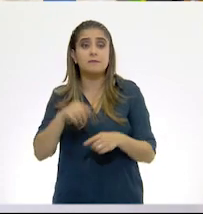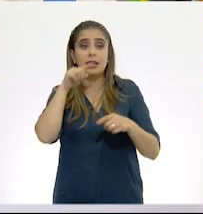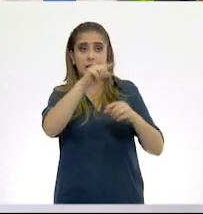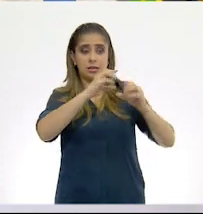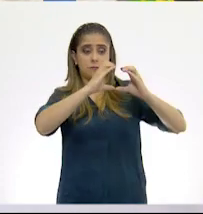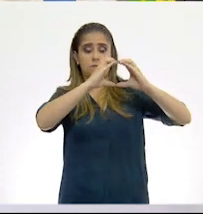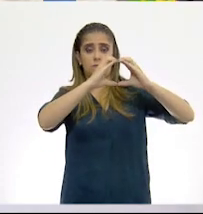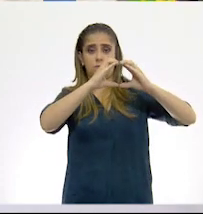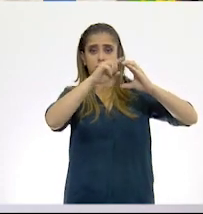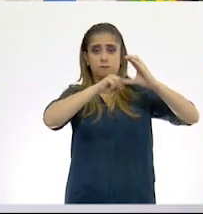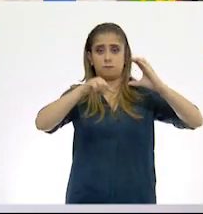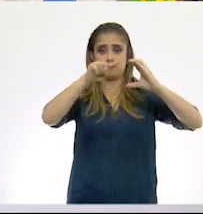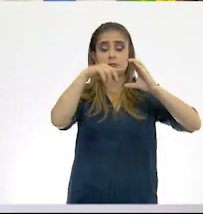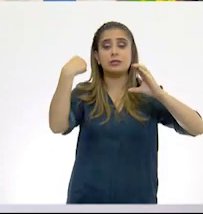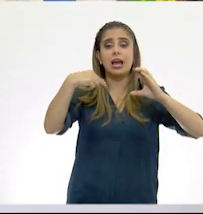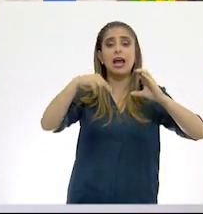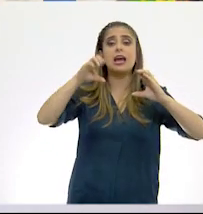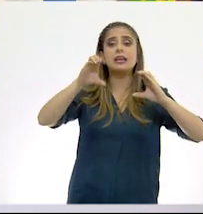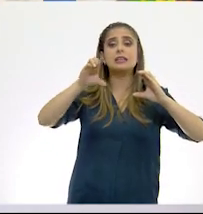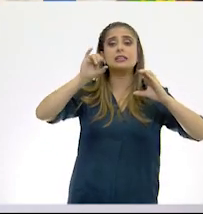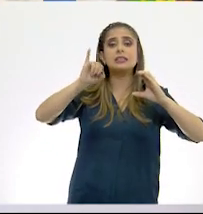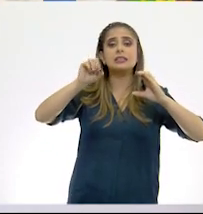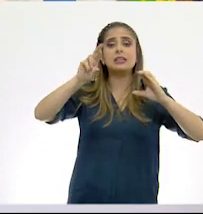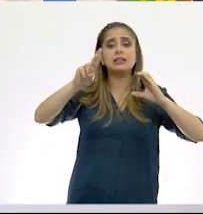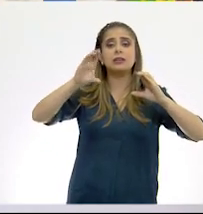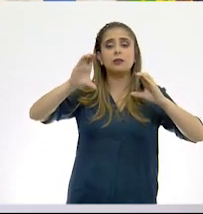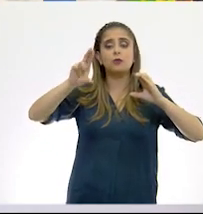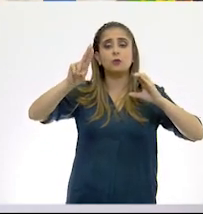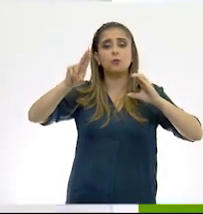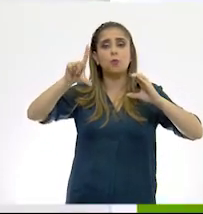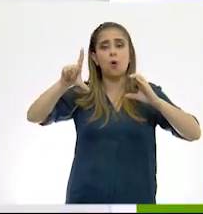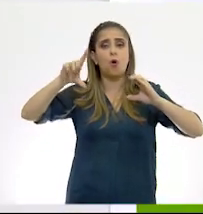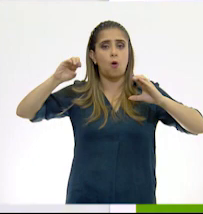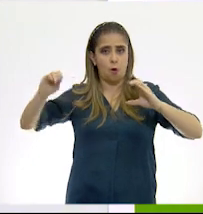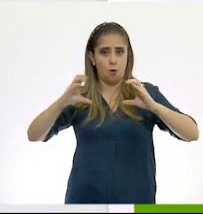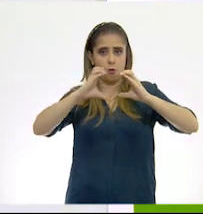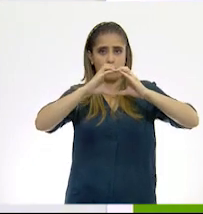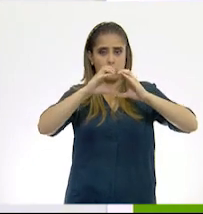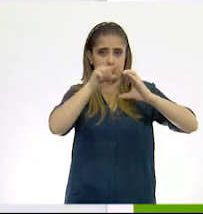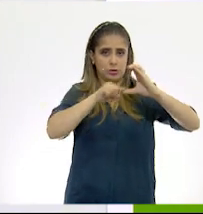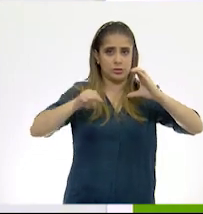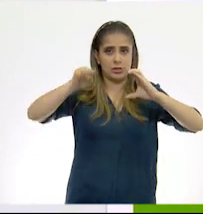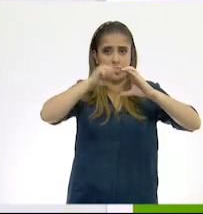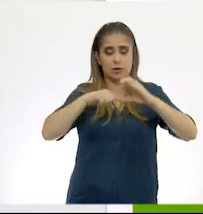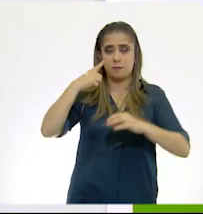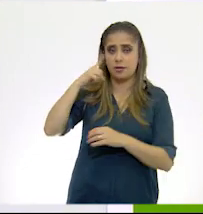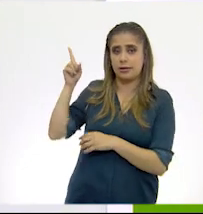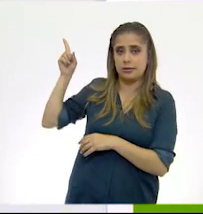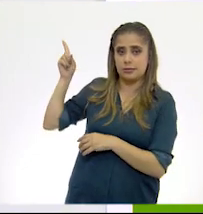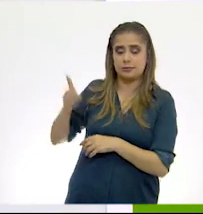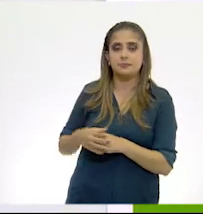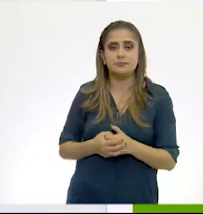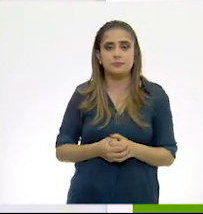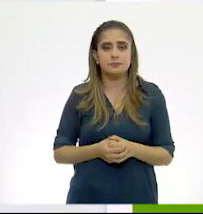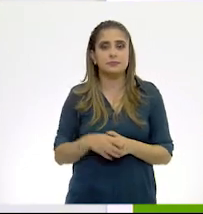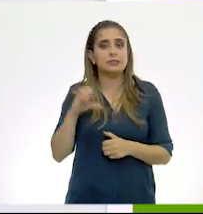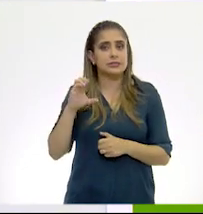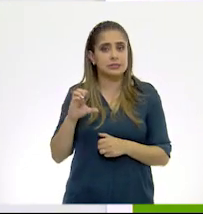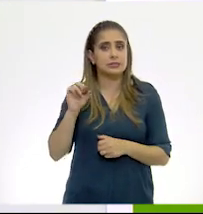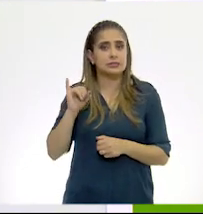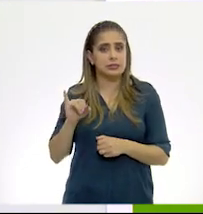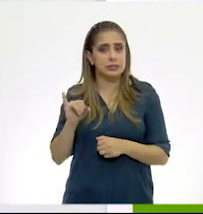figura cómo se llama? Círculo. Vamos a ponerlo para que lo recuerden. Es un...